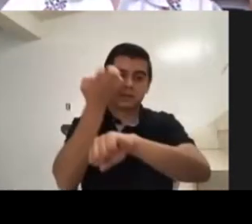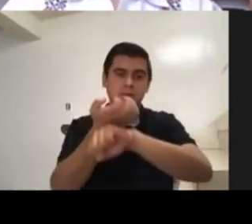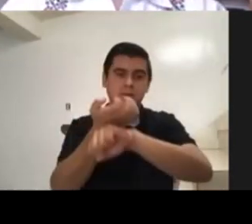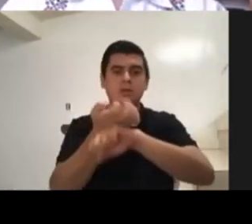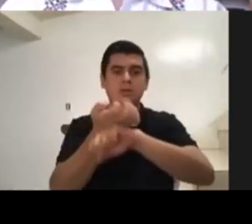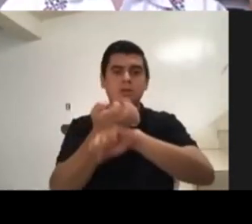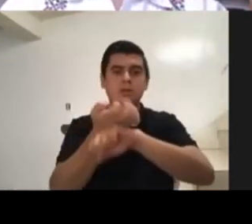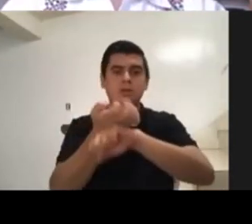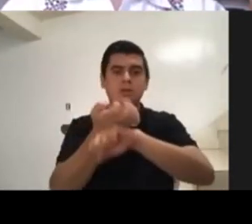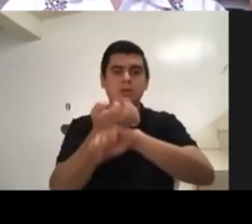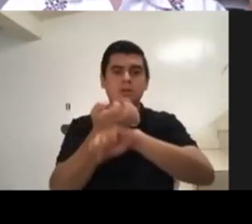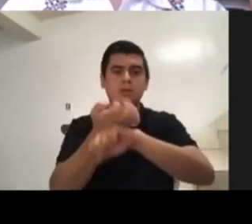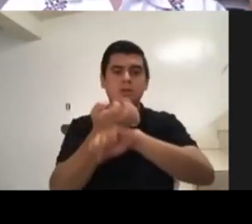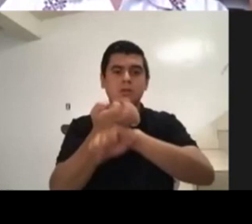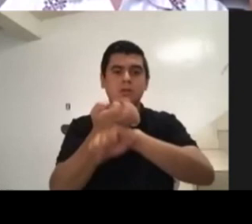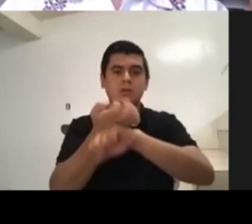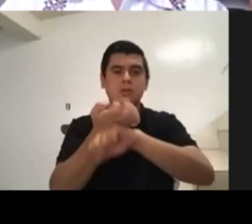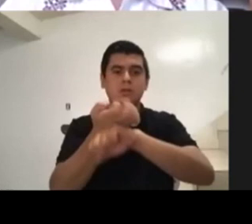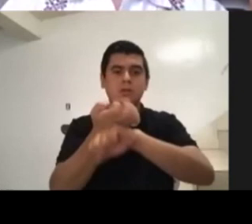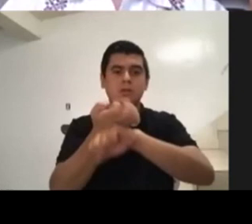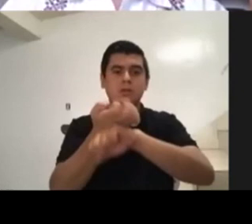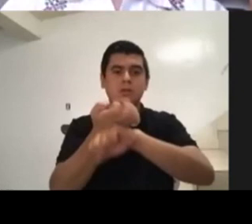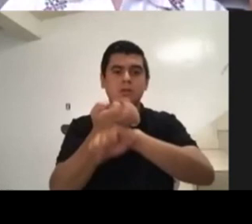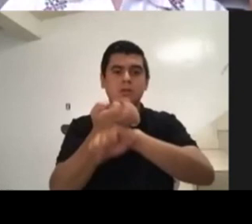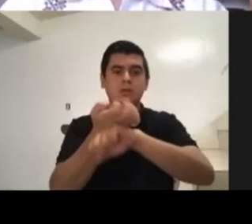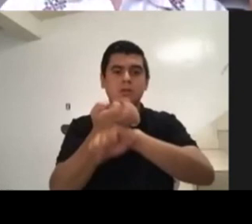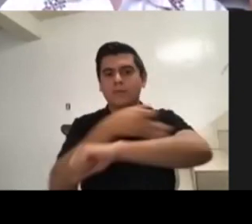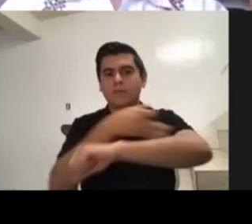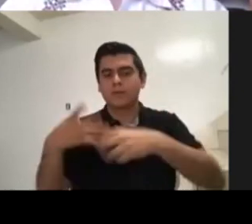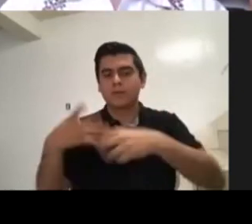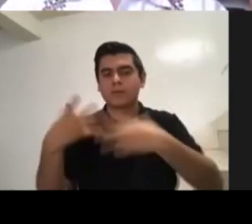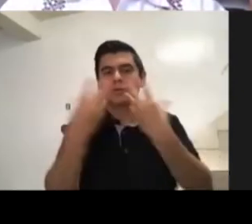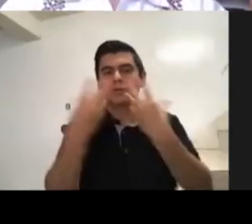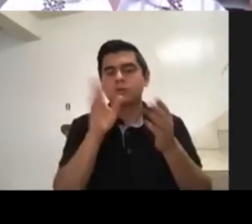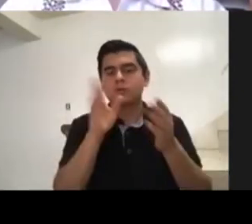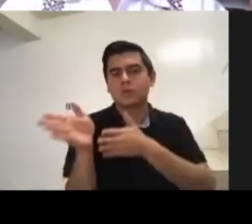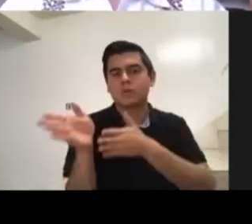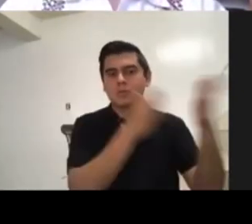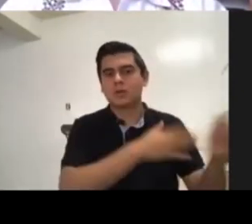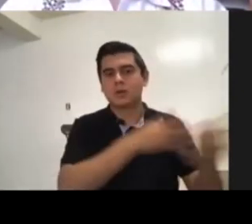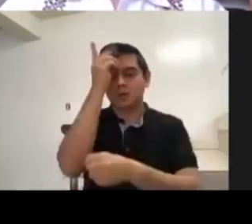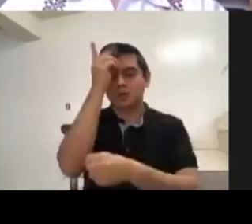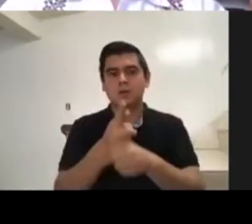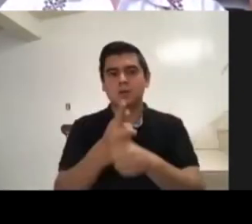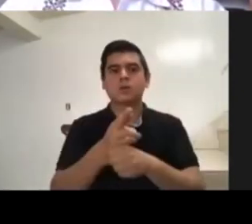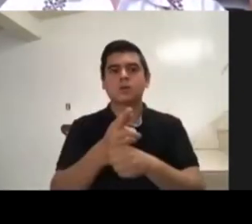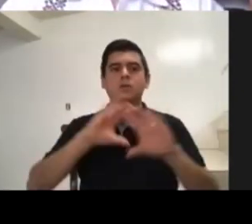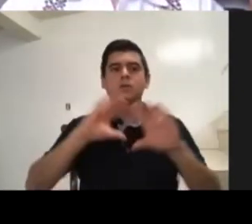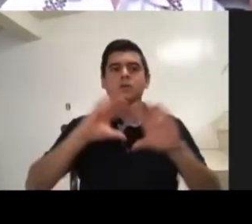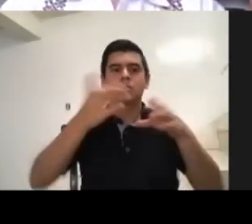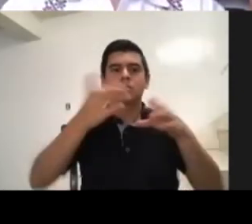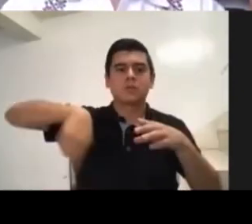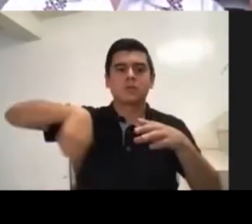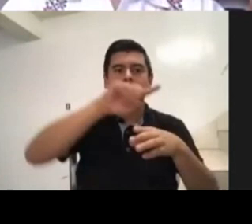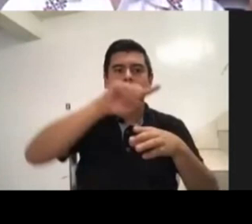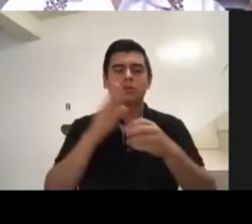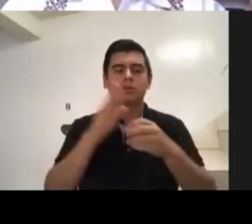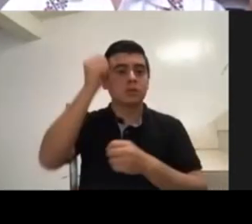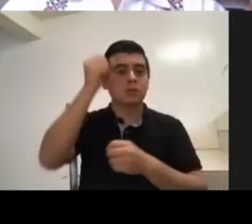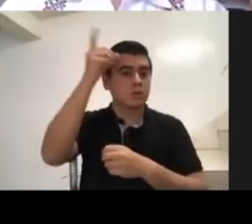de comunidad Down, fue también directora de la Confederación Mexicana de Organizaciones a Favor de las Personas con